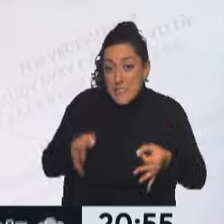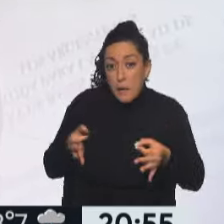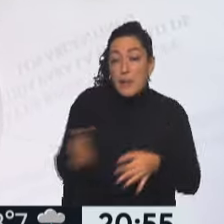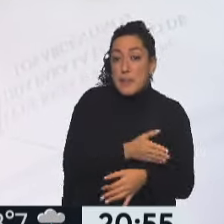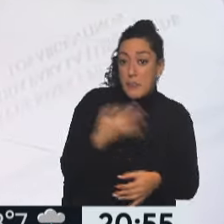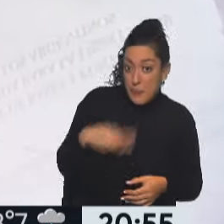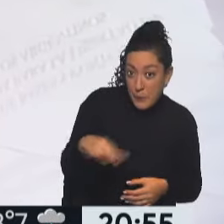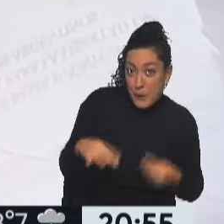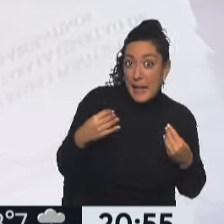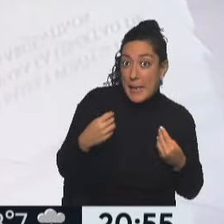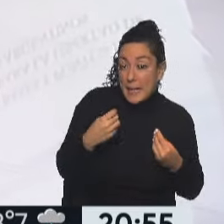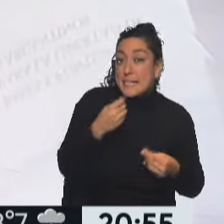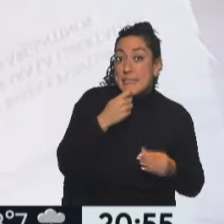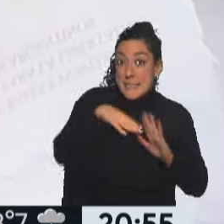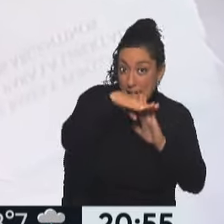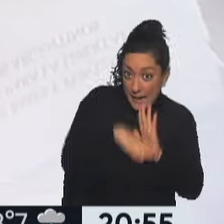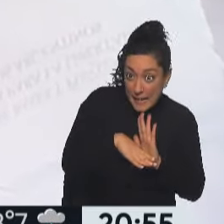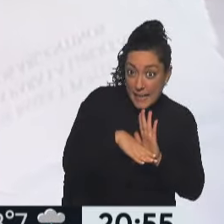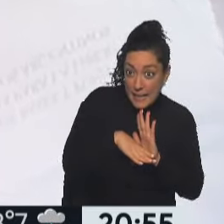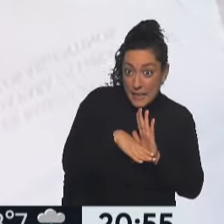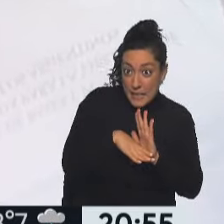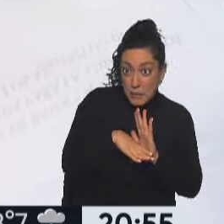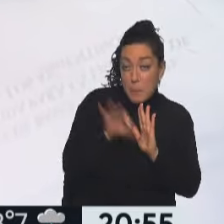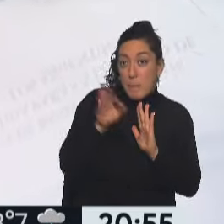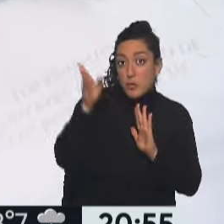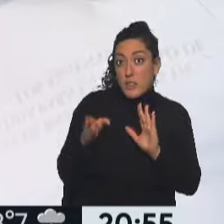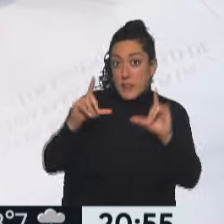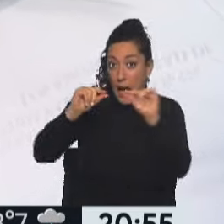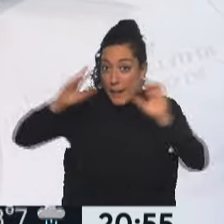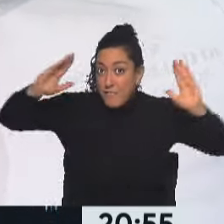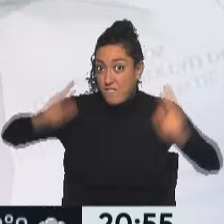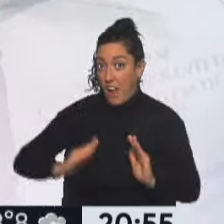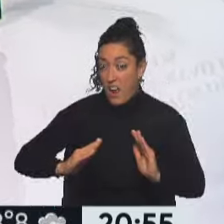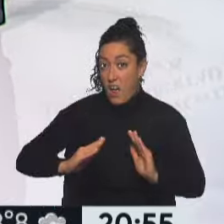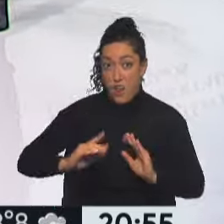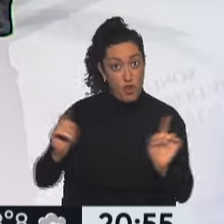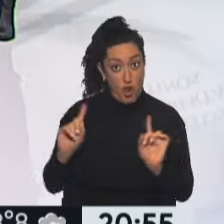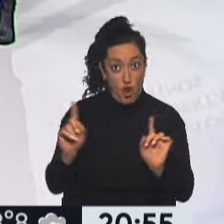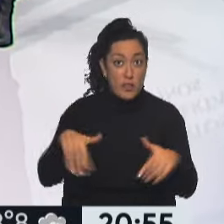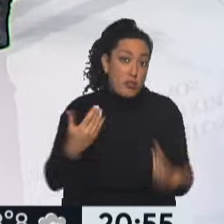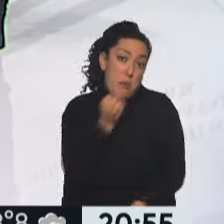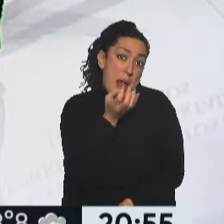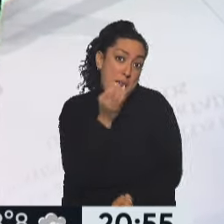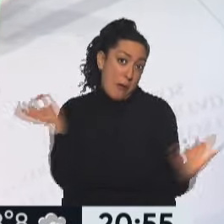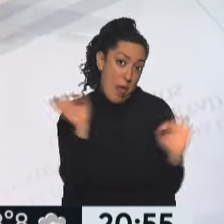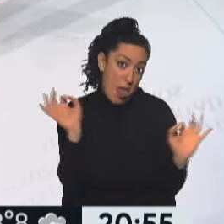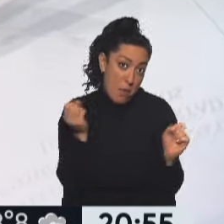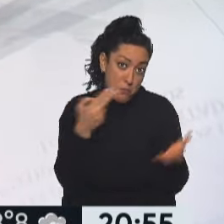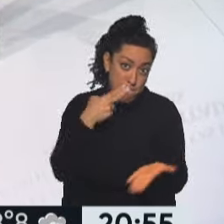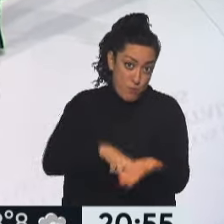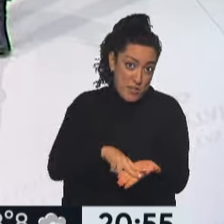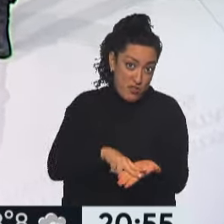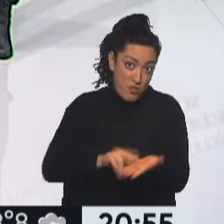se aprueba el régimen que baje las alícuotas de bienes personales, nadie va a ingresar al blanqueo porque seguimos teniendo un impuesto